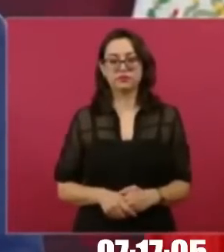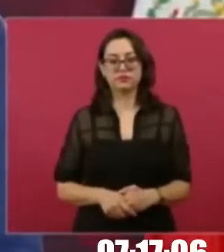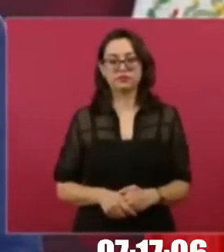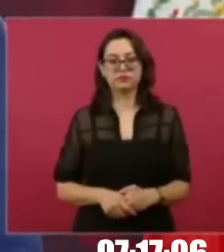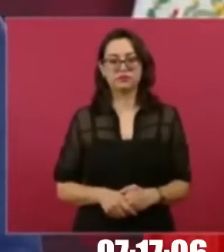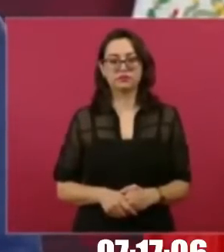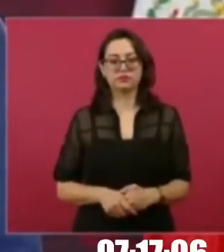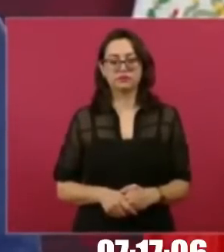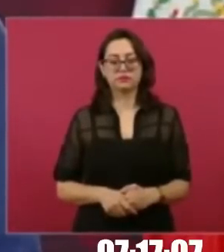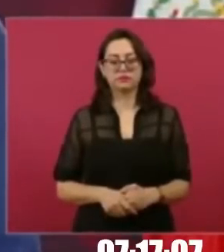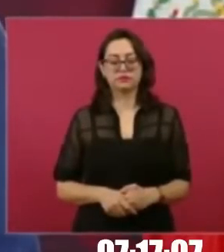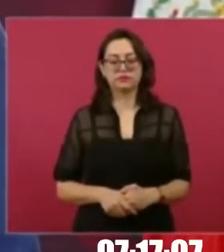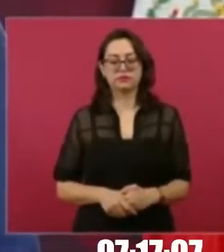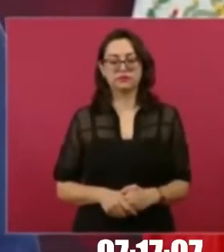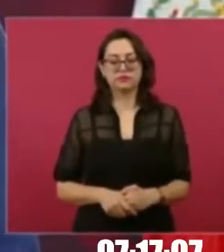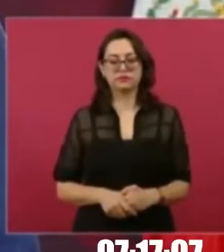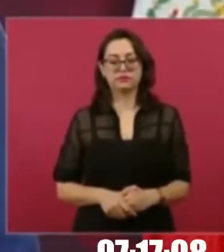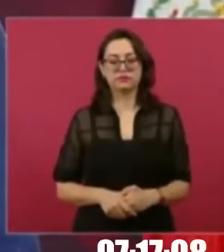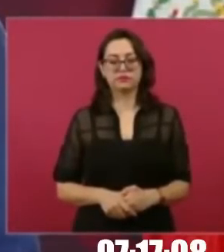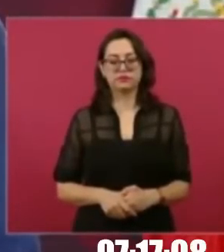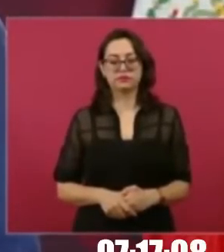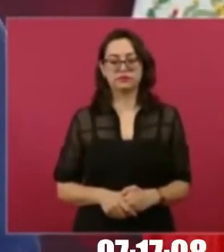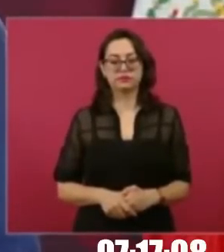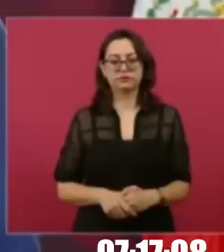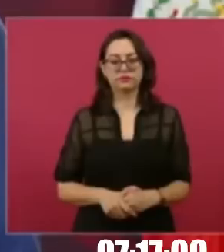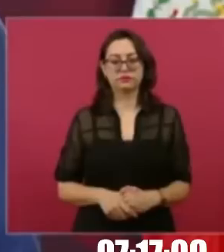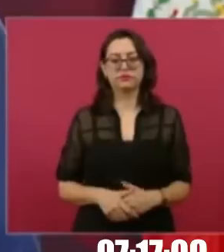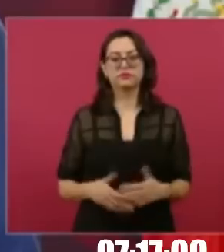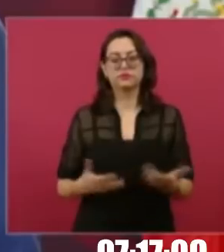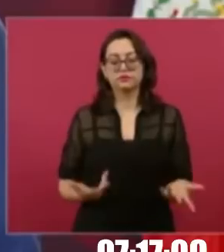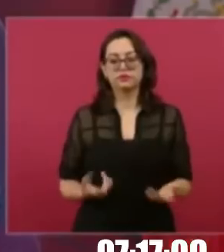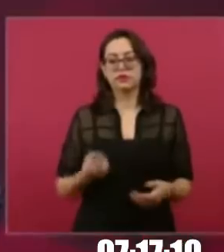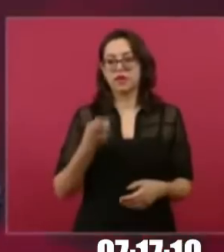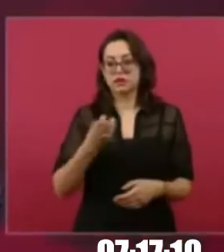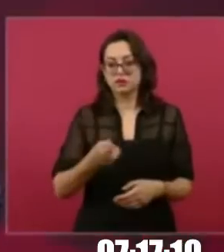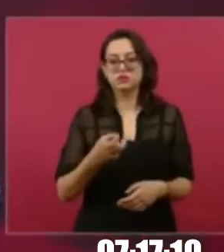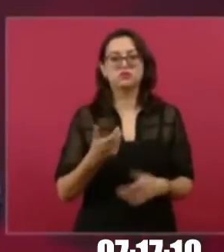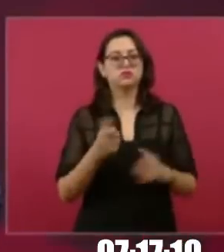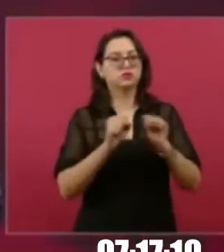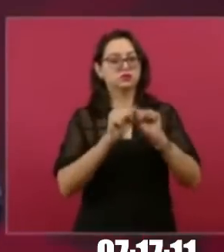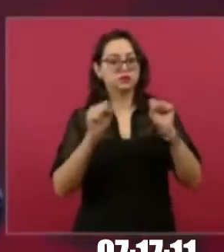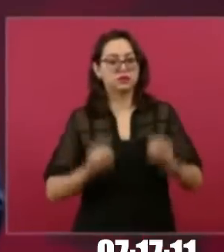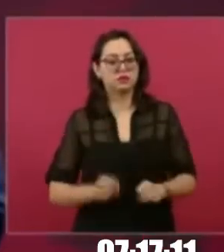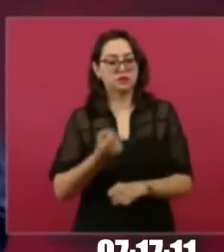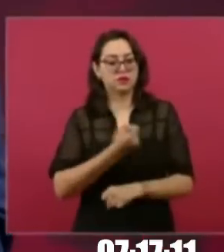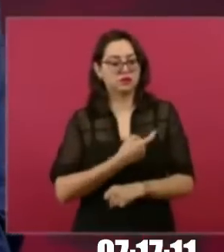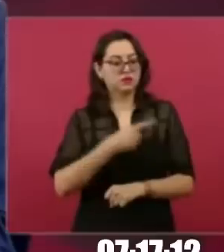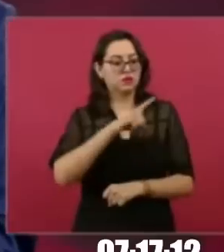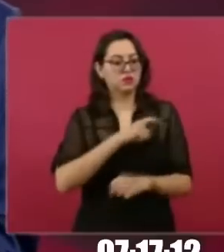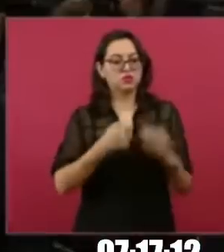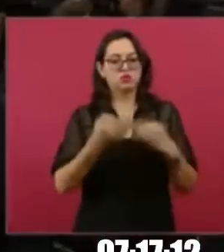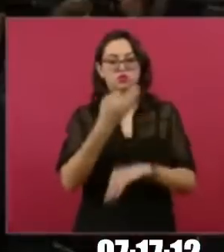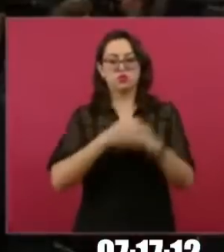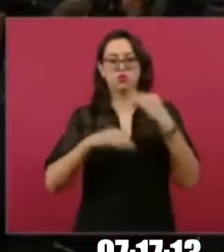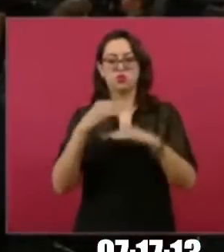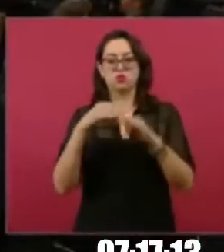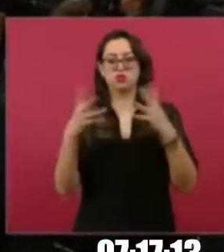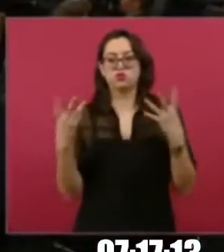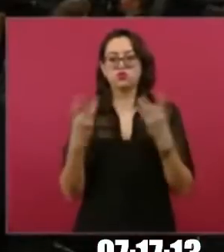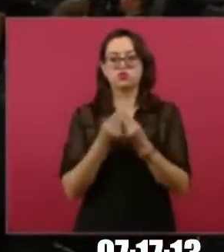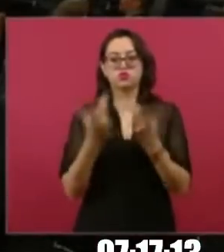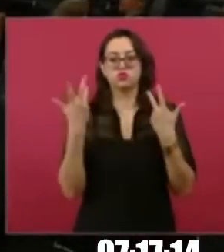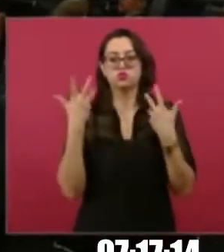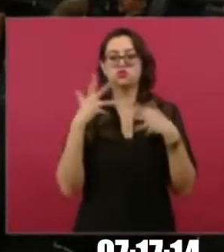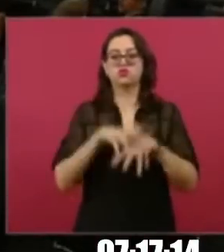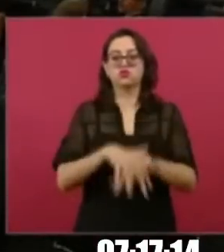integrantes del sector salud de todos los integrantes del sector salud desde luego con el apoyo